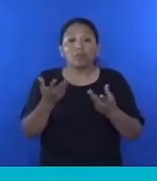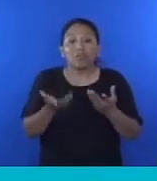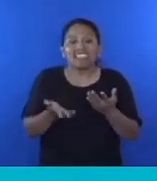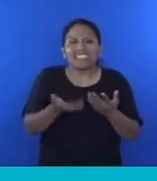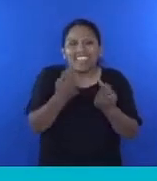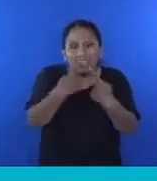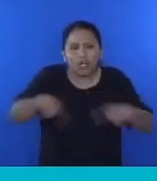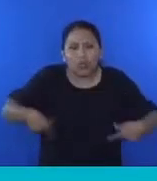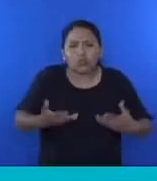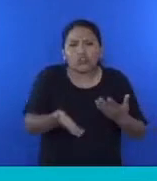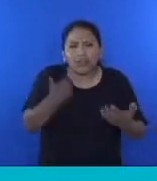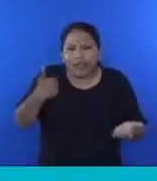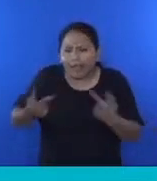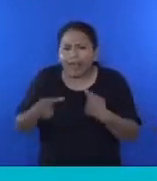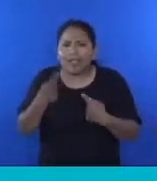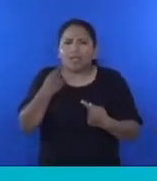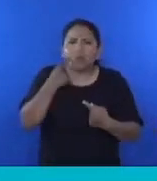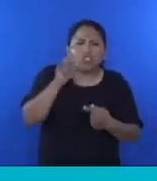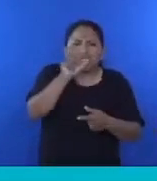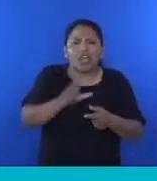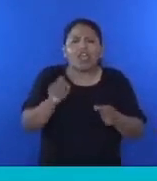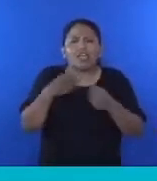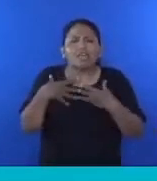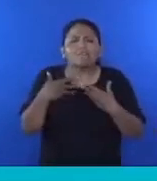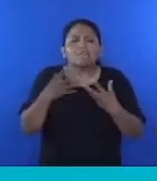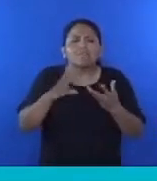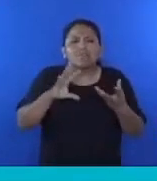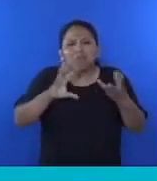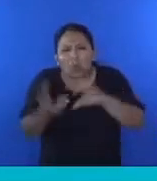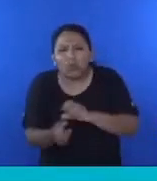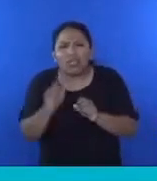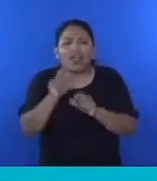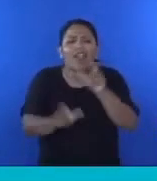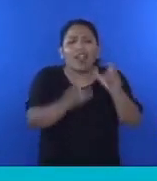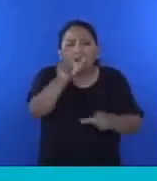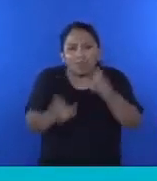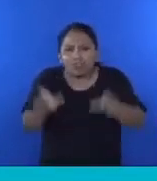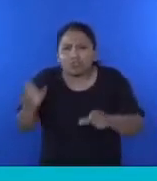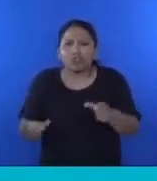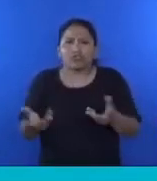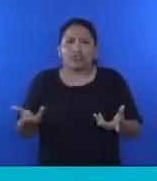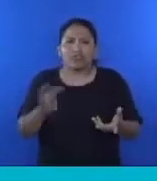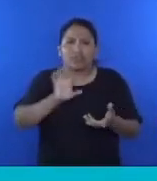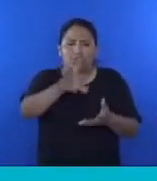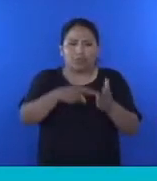los municipios no es desfinanciar a los intendentes, es perjudicar a los pueblos y a los distritos del interior de la provincia de Buenos Aires.